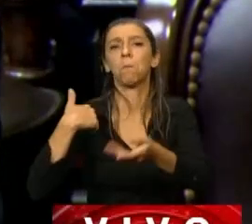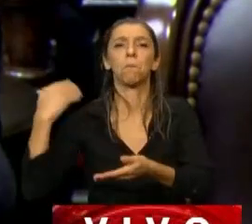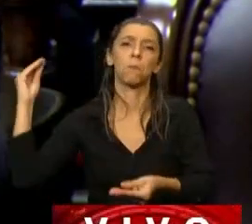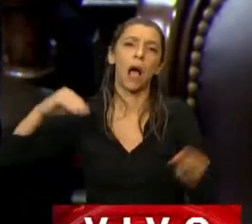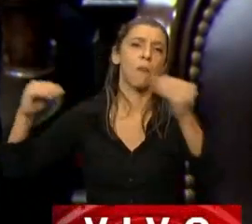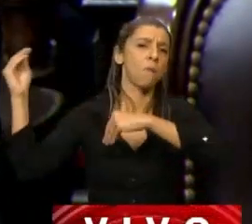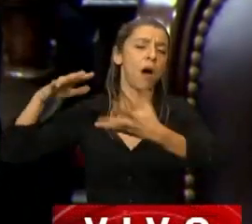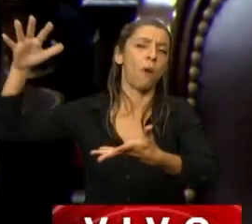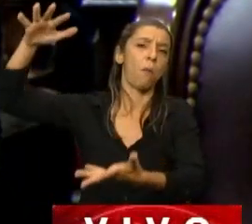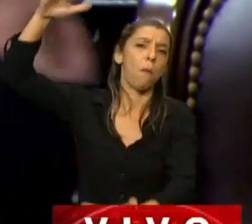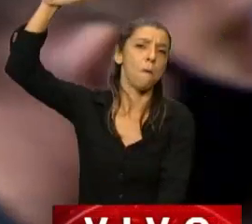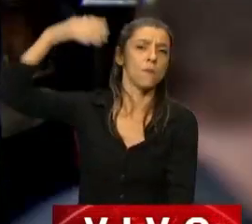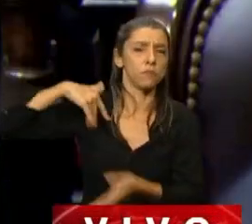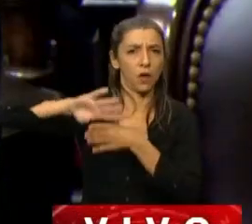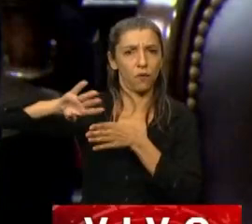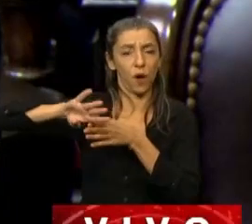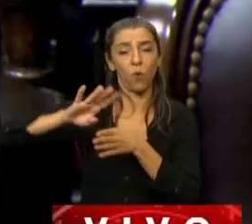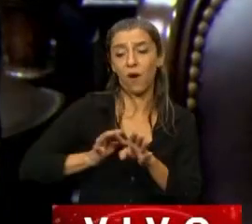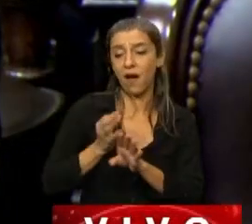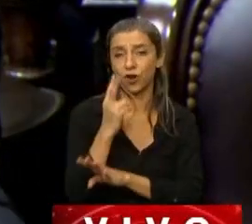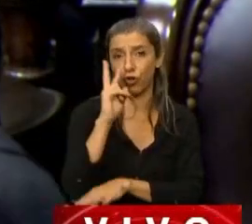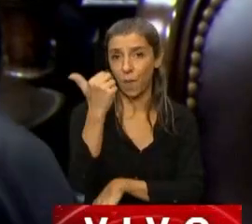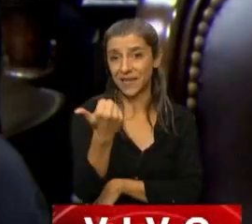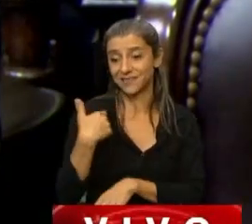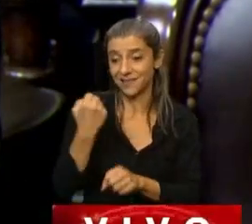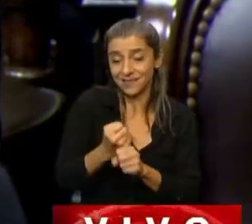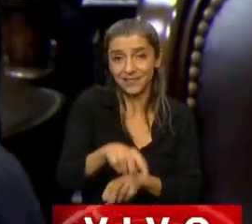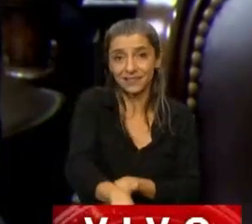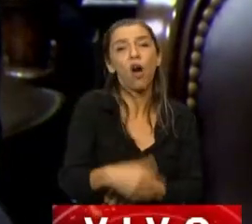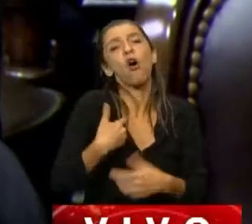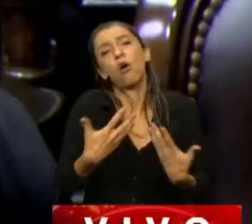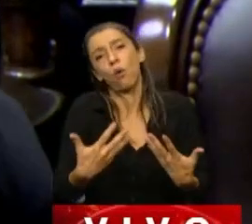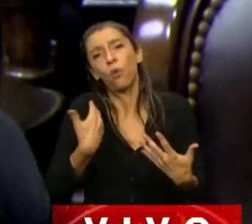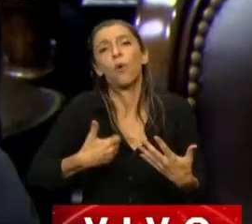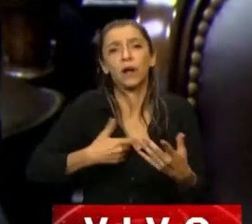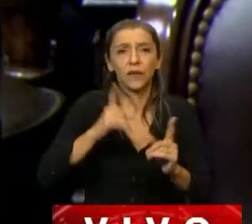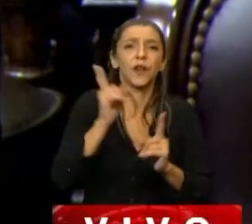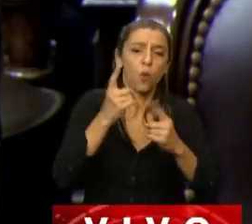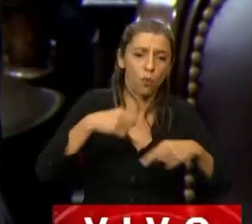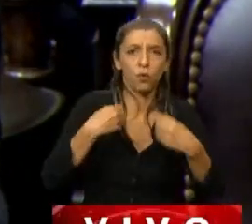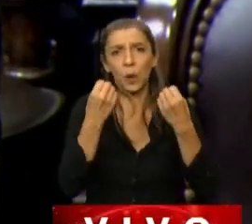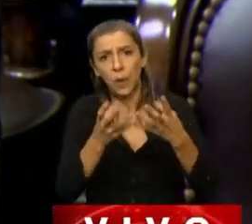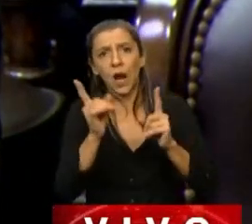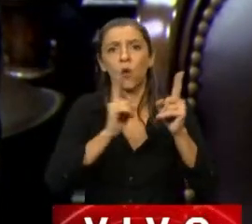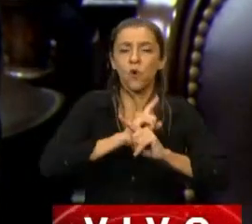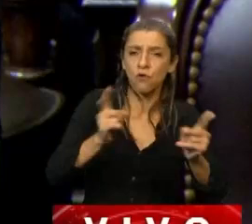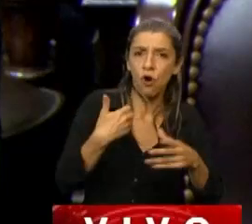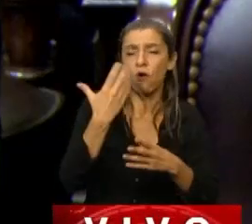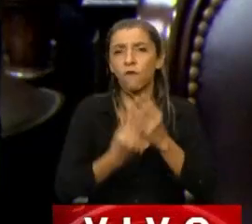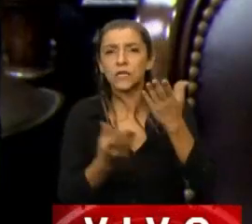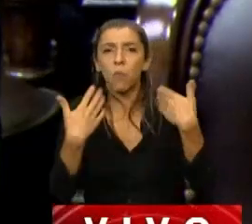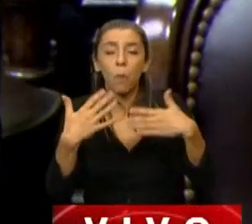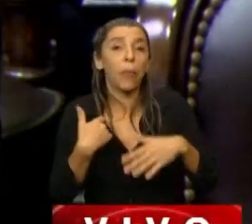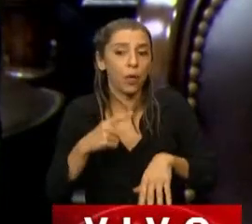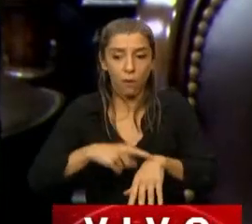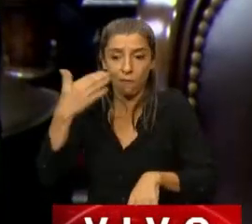hoy acá cómo a partir del año 2006 la Argentina recorrió un camino que, por supuesto, con aciertos, errores, pero fue un camino de autonomía.